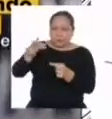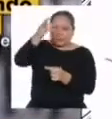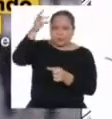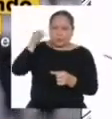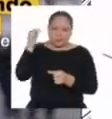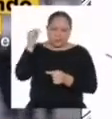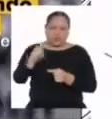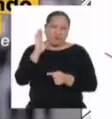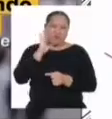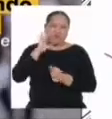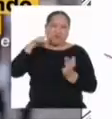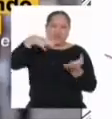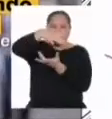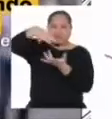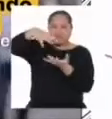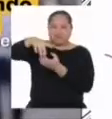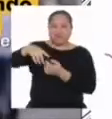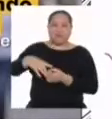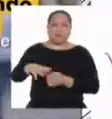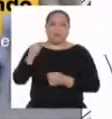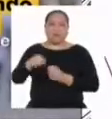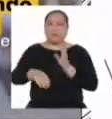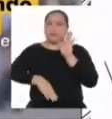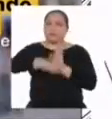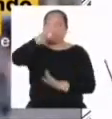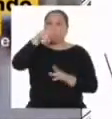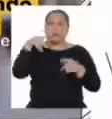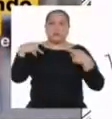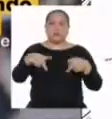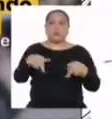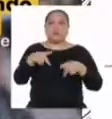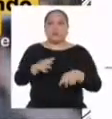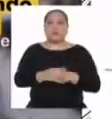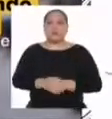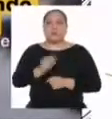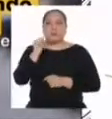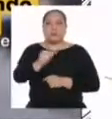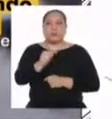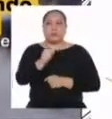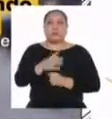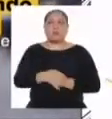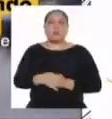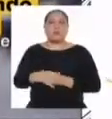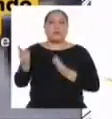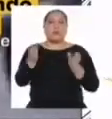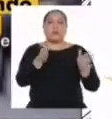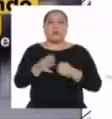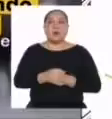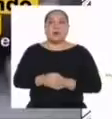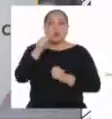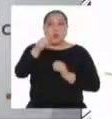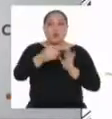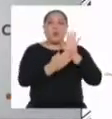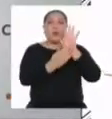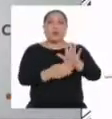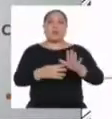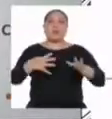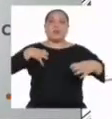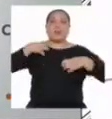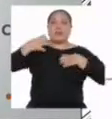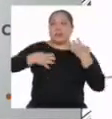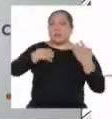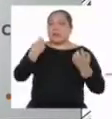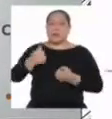emisiones, gases o humos contaminantes que superan los límites permitidos o que incumple alguna obligación, presenta tu queja a